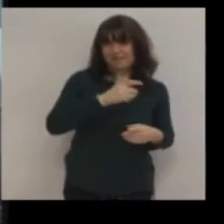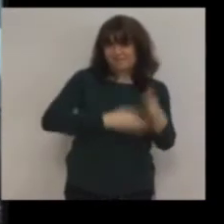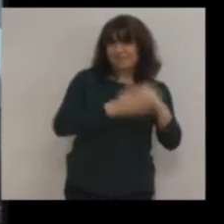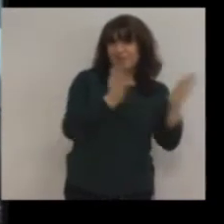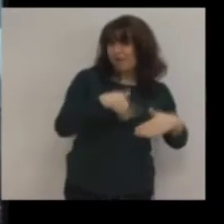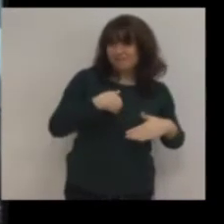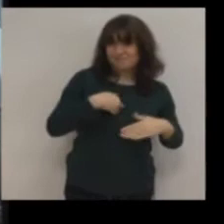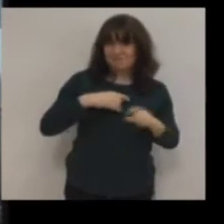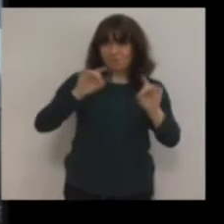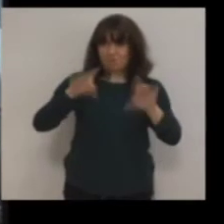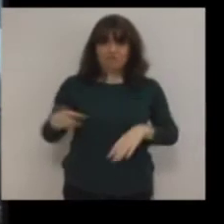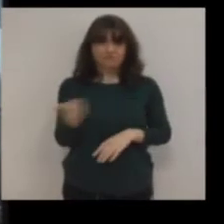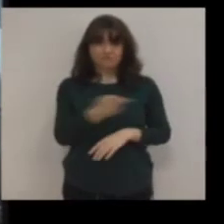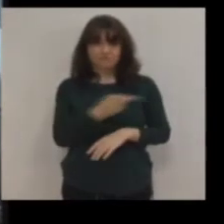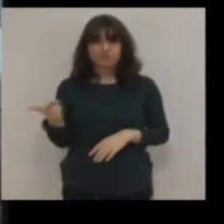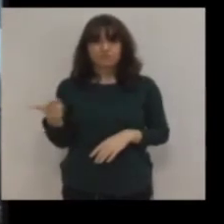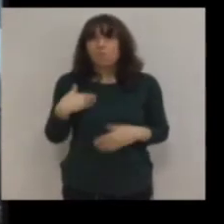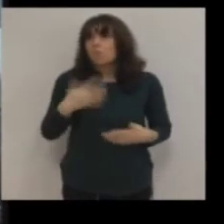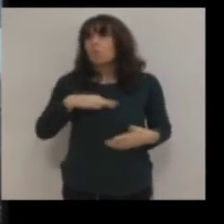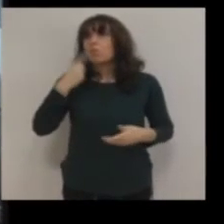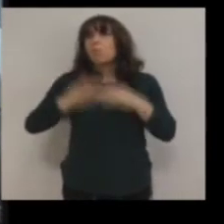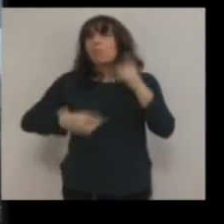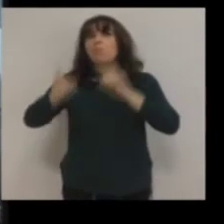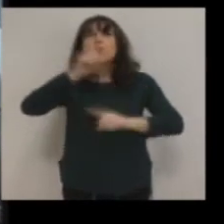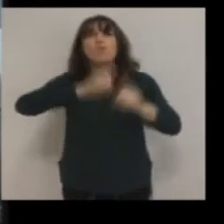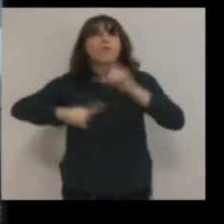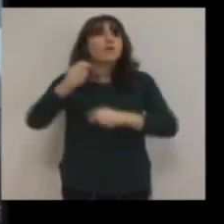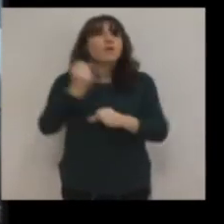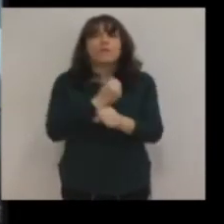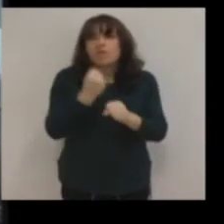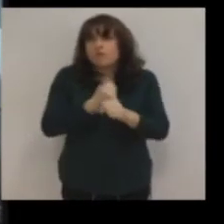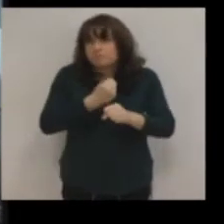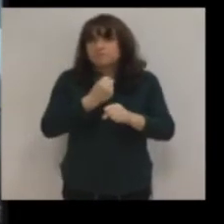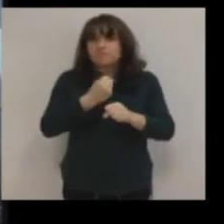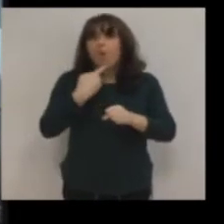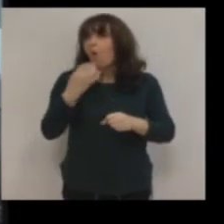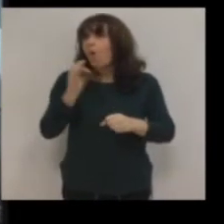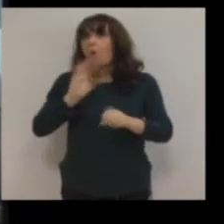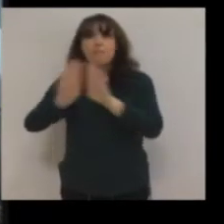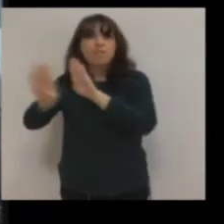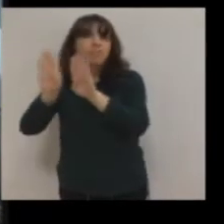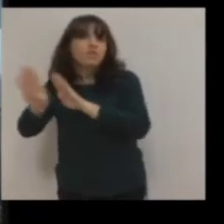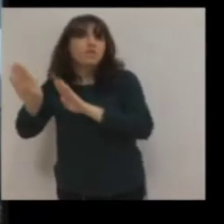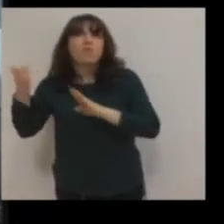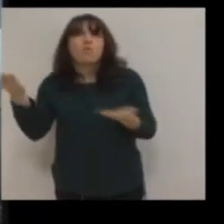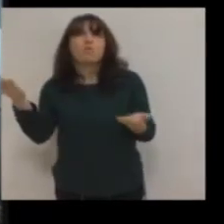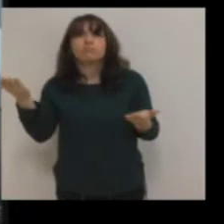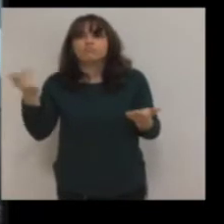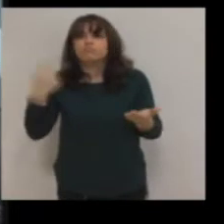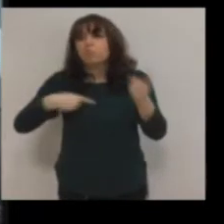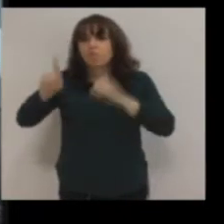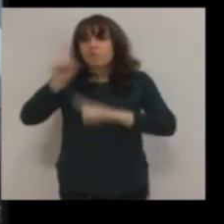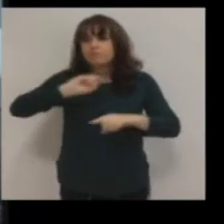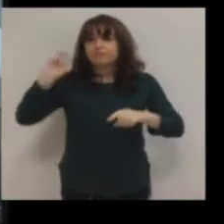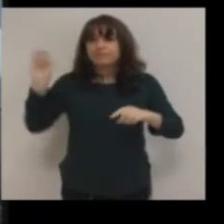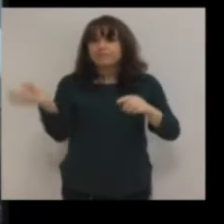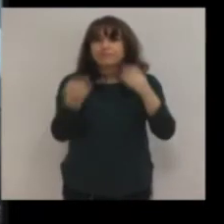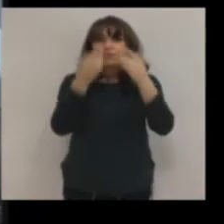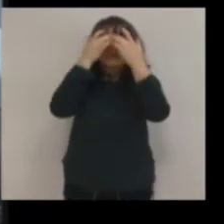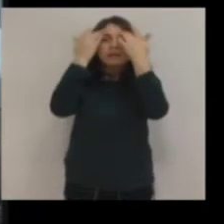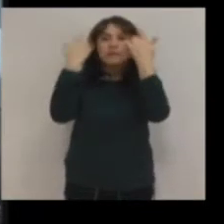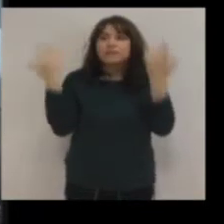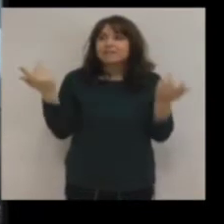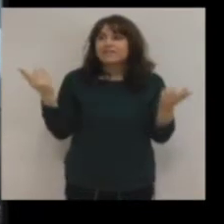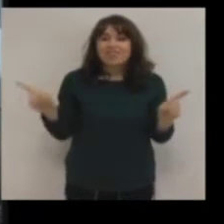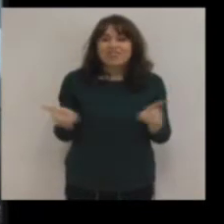tenga. Es decir, yo puedo tener un problema laboral, puedo tener un problema con un vecino, puedo tener un problema tal. Entonces en cualquiera